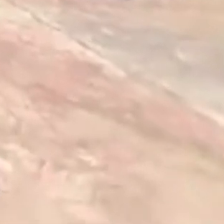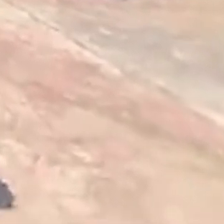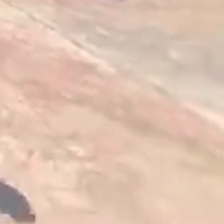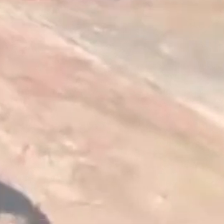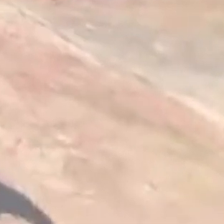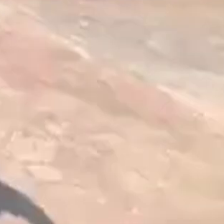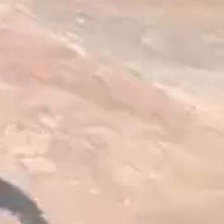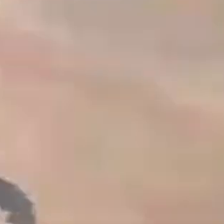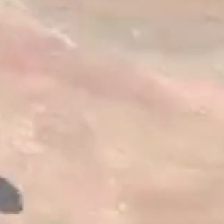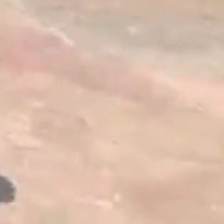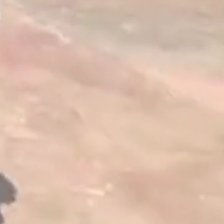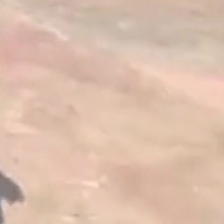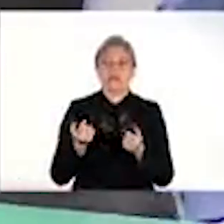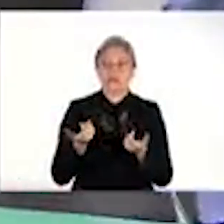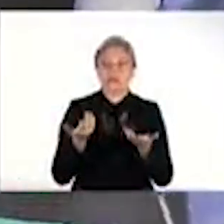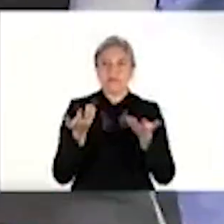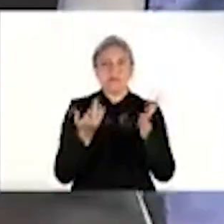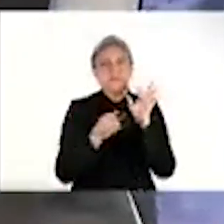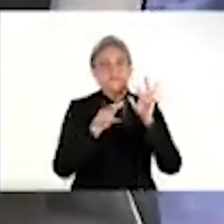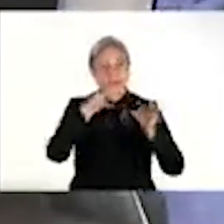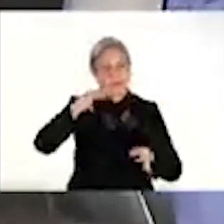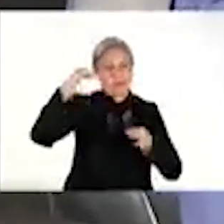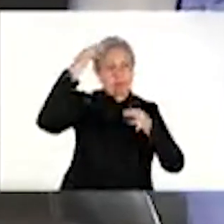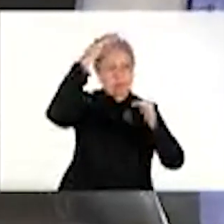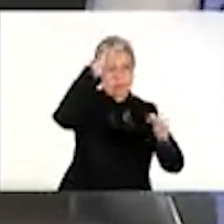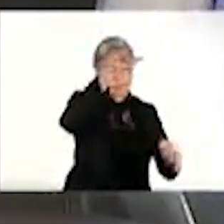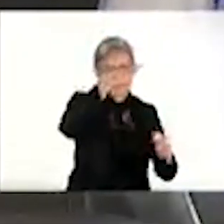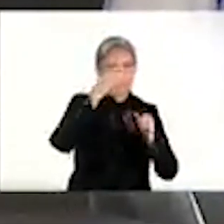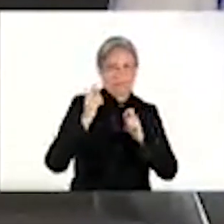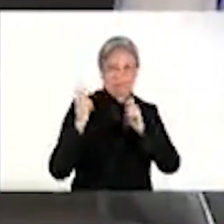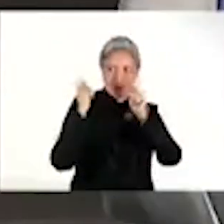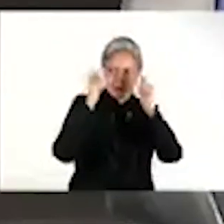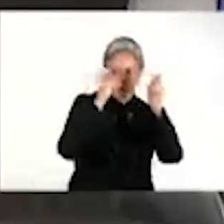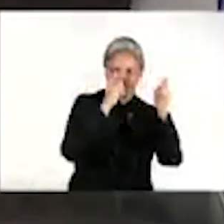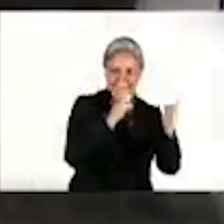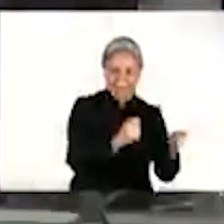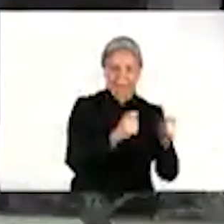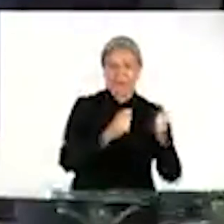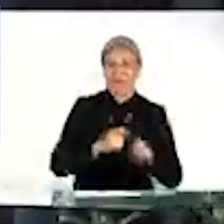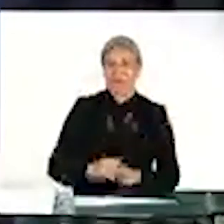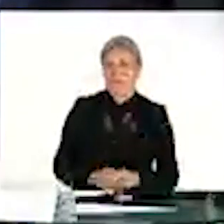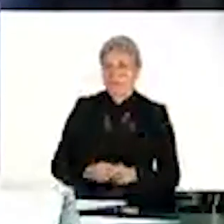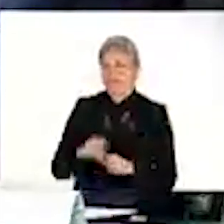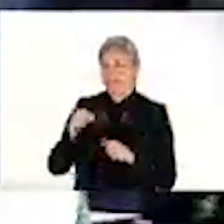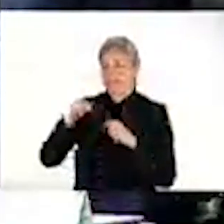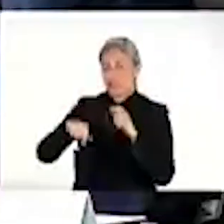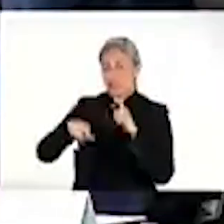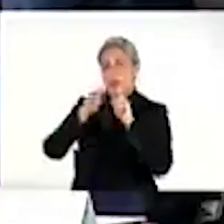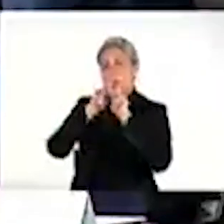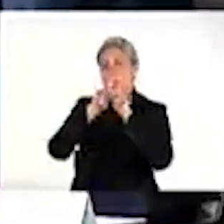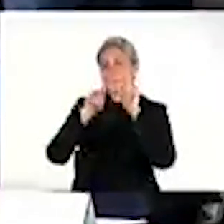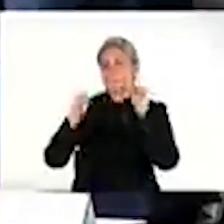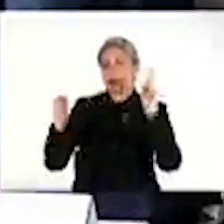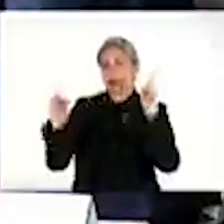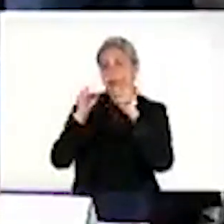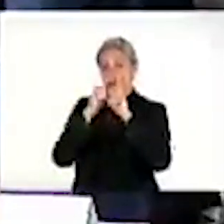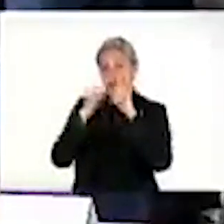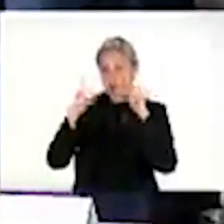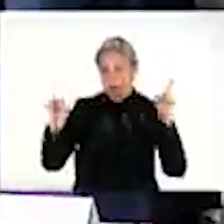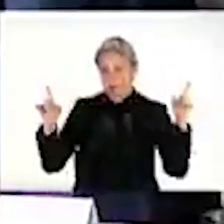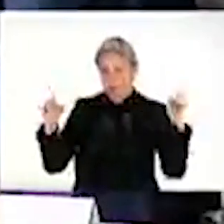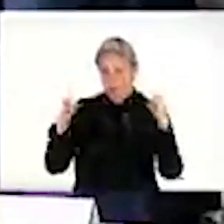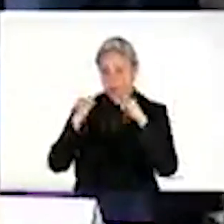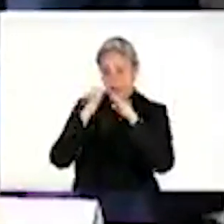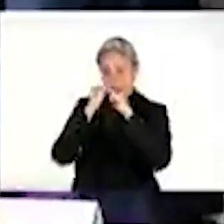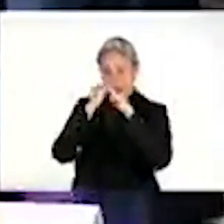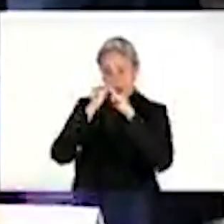de la administración del rector para escribir una nueva historia, juntos por un futuro transformador y con oportunidades